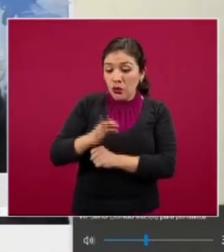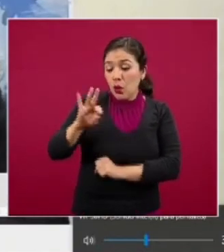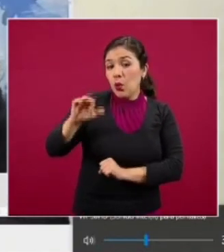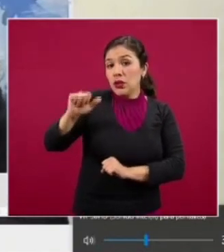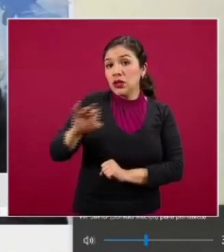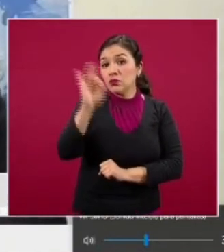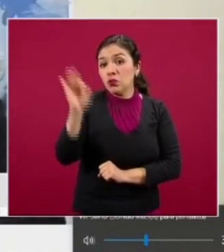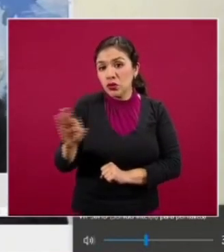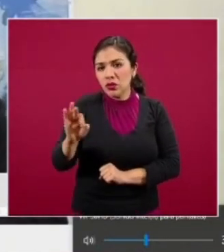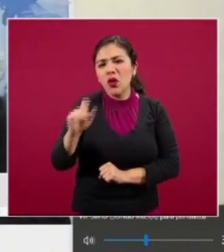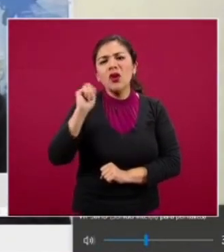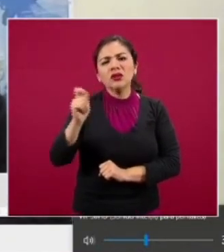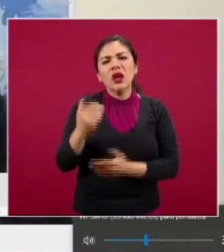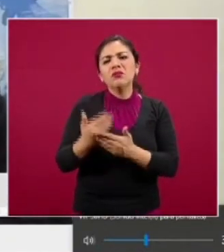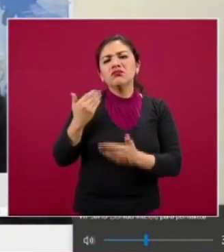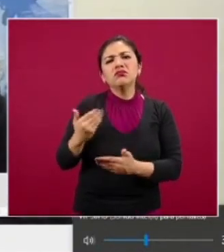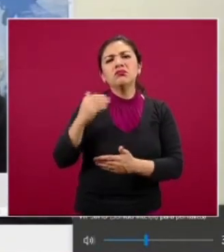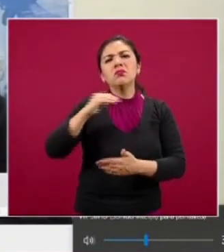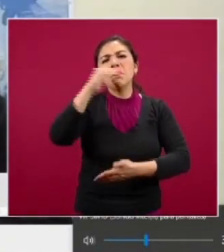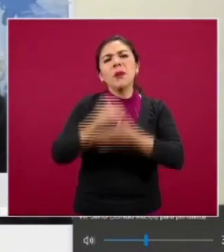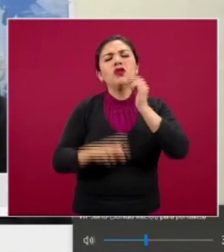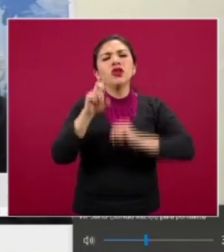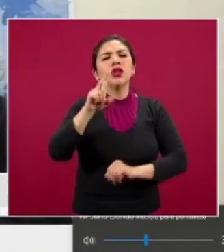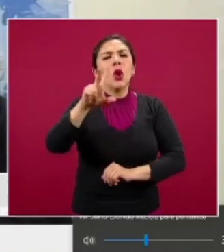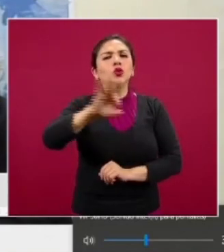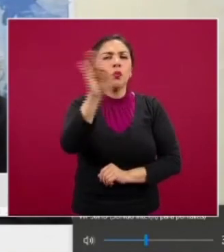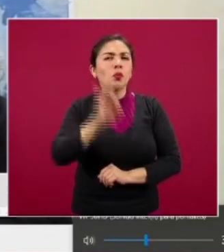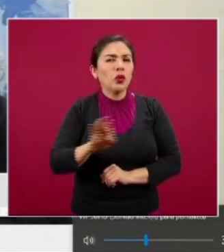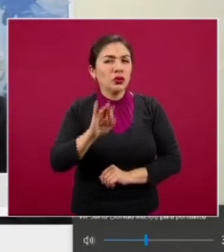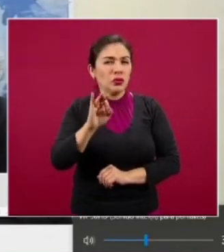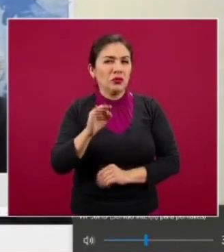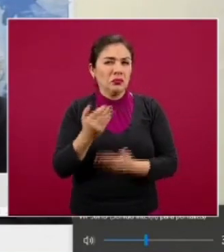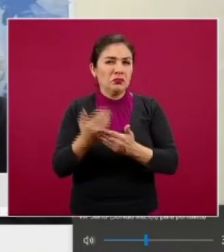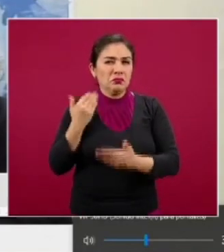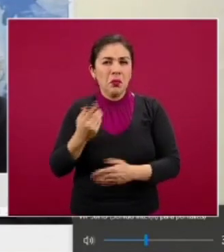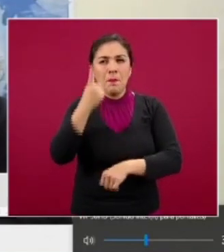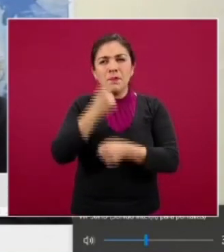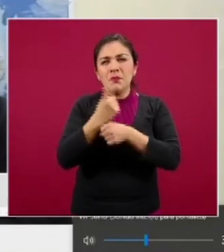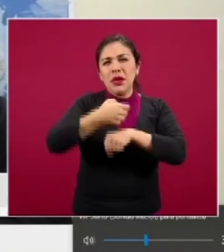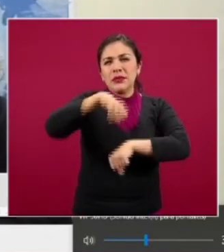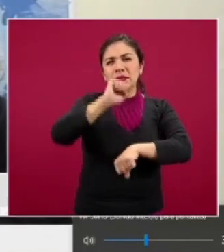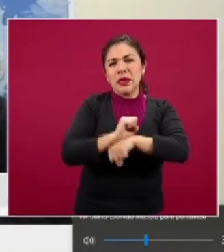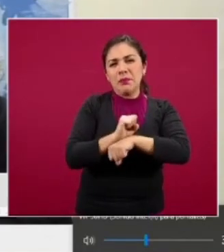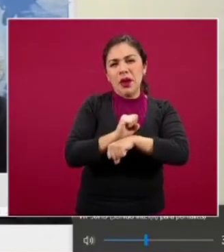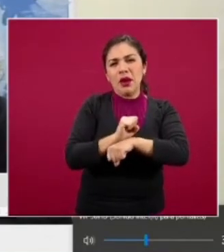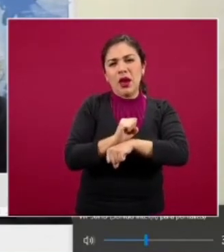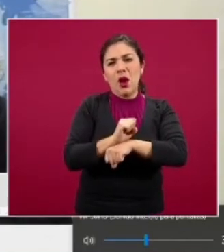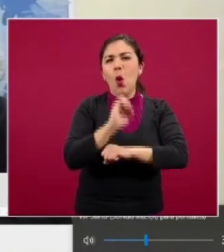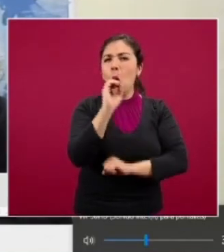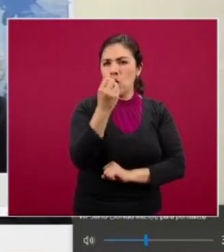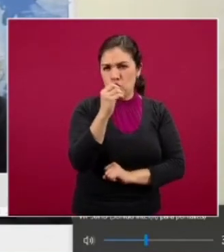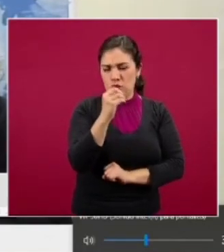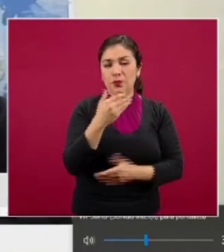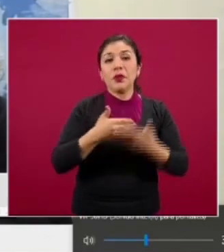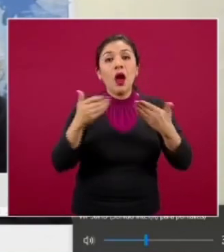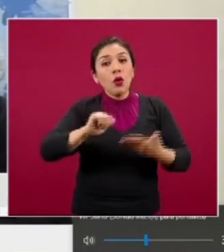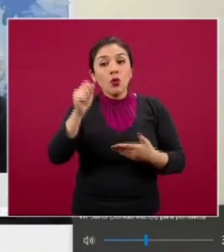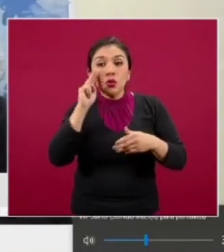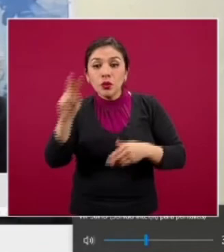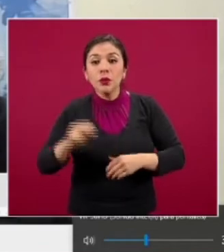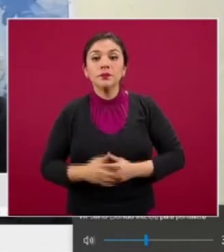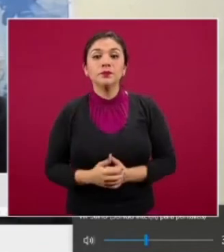46%, habíamos llegado a un mínimo de 38% en la primera semana de octubre. Vamos a ver la